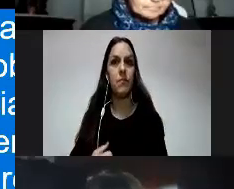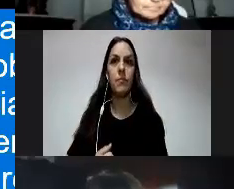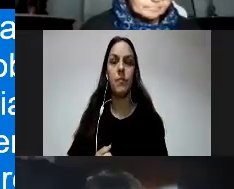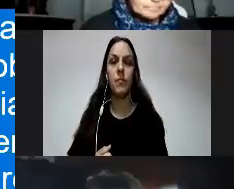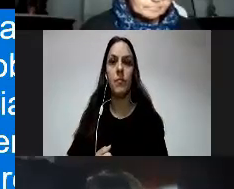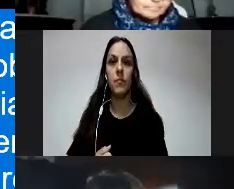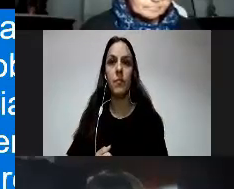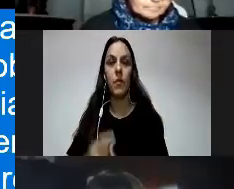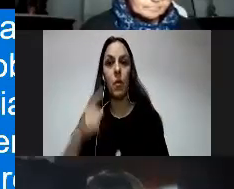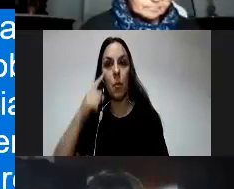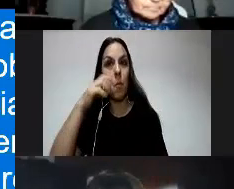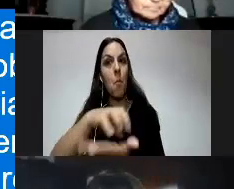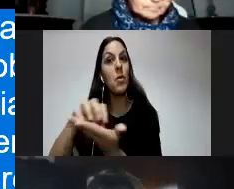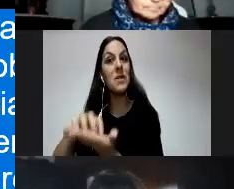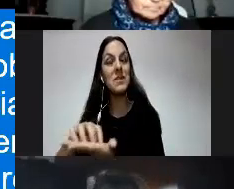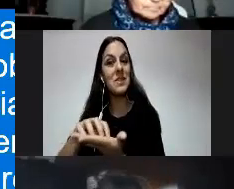municipios amigables.